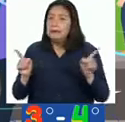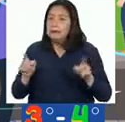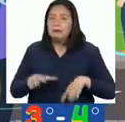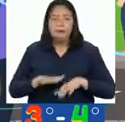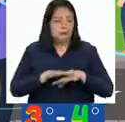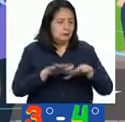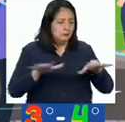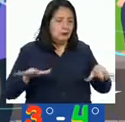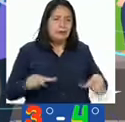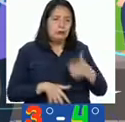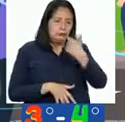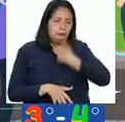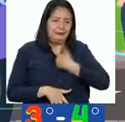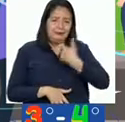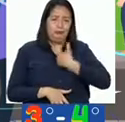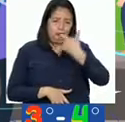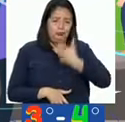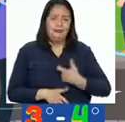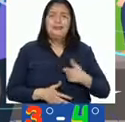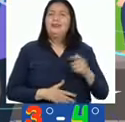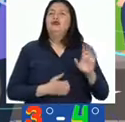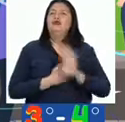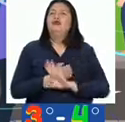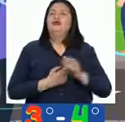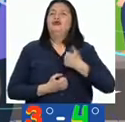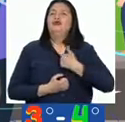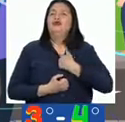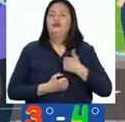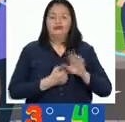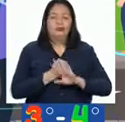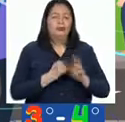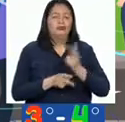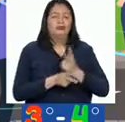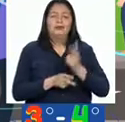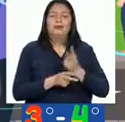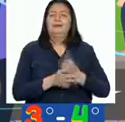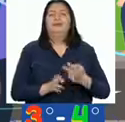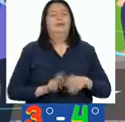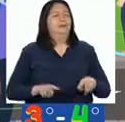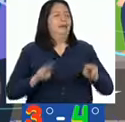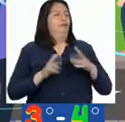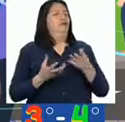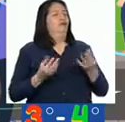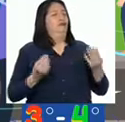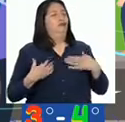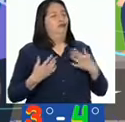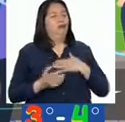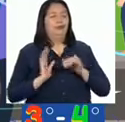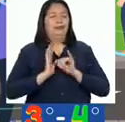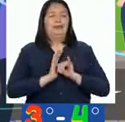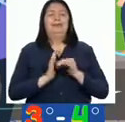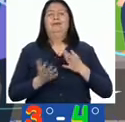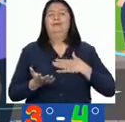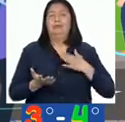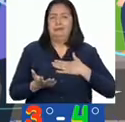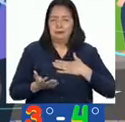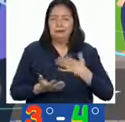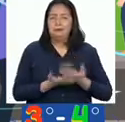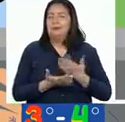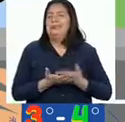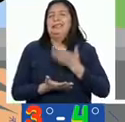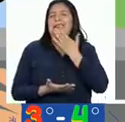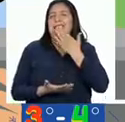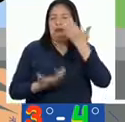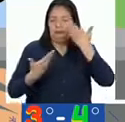espacio personal es solo nuestro. Lo protegemos, lo cuidamos y lo valoramos mucho porque nos identifica y nos demuestra quiénes